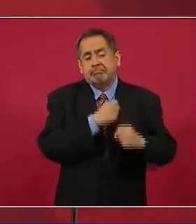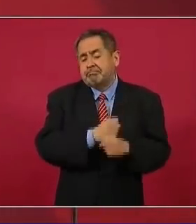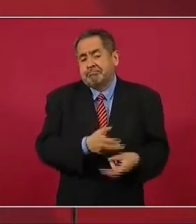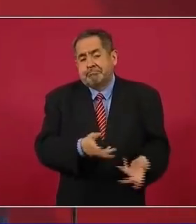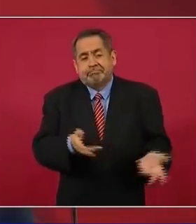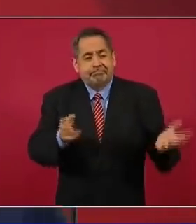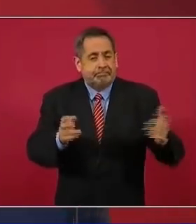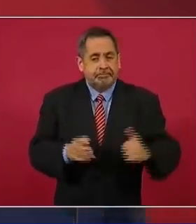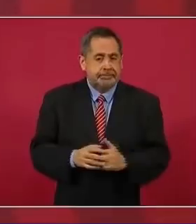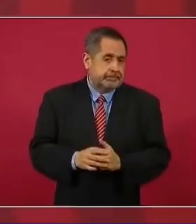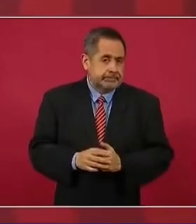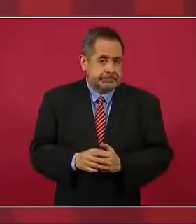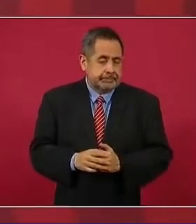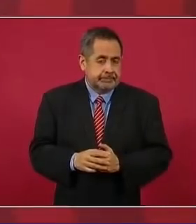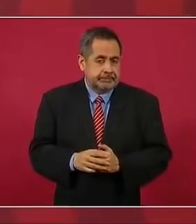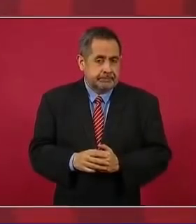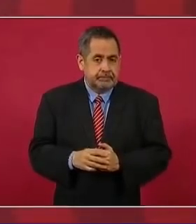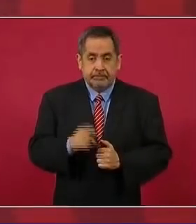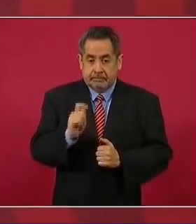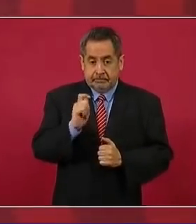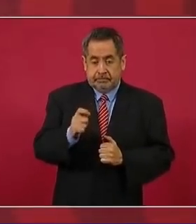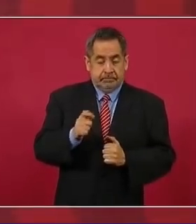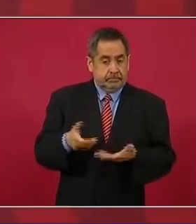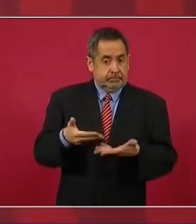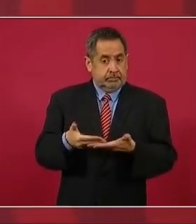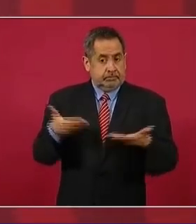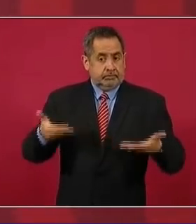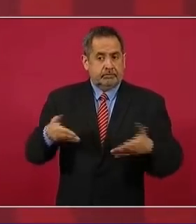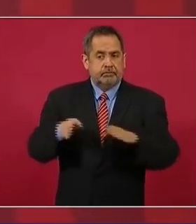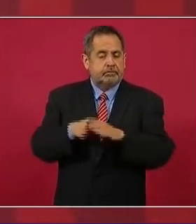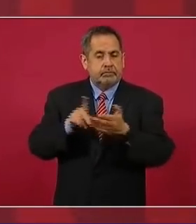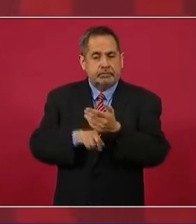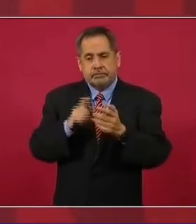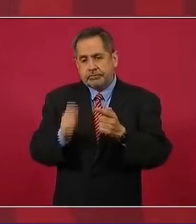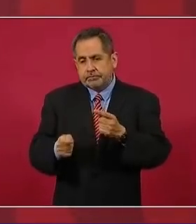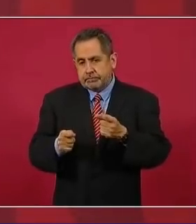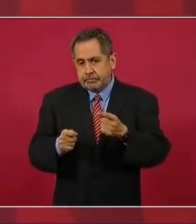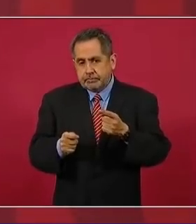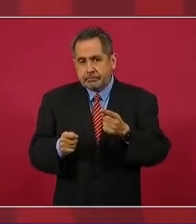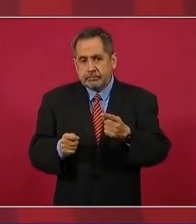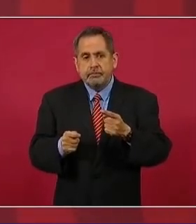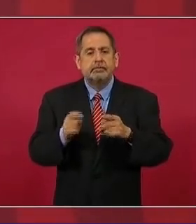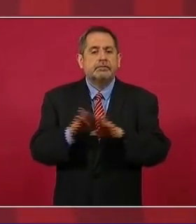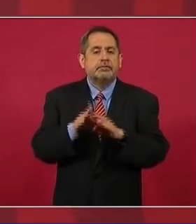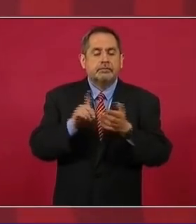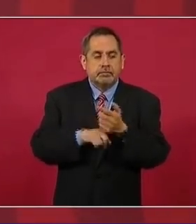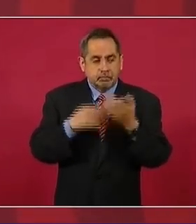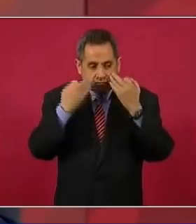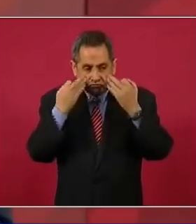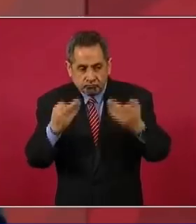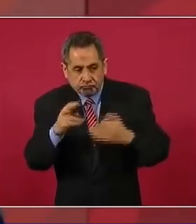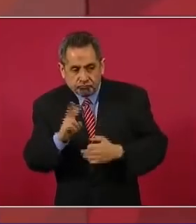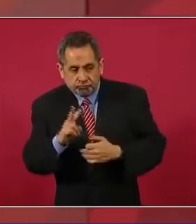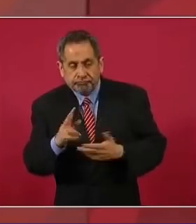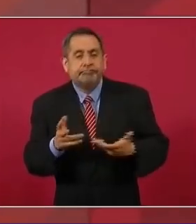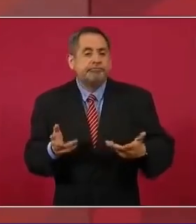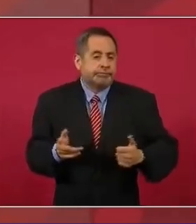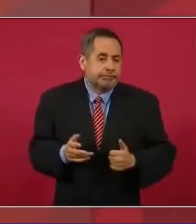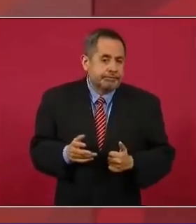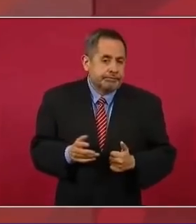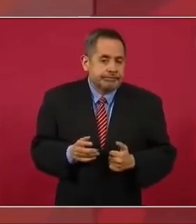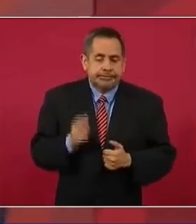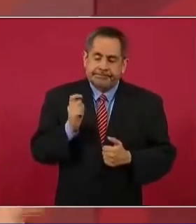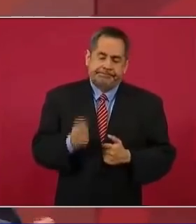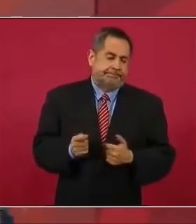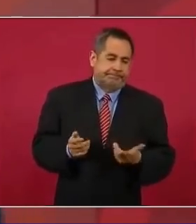Lo que ahora está quedando de manifiesto es